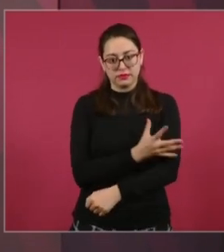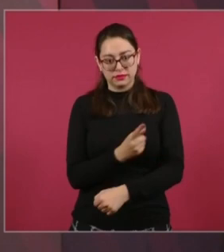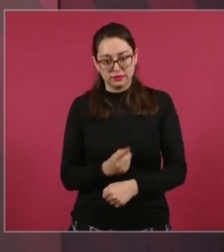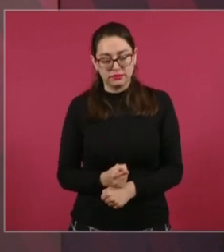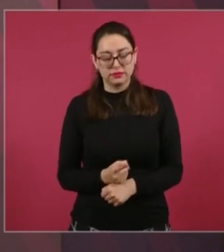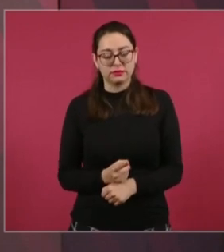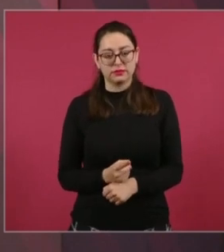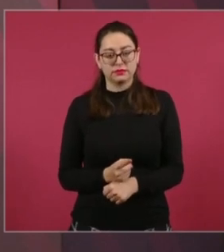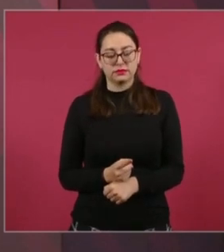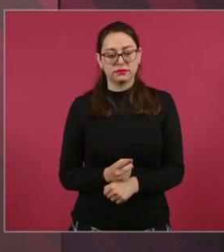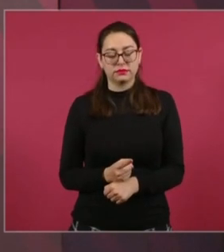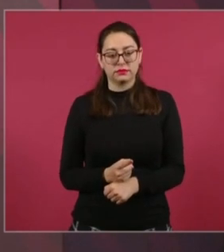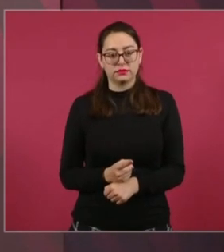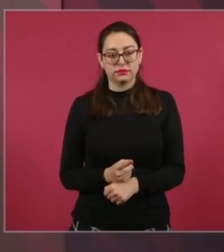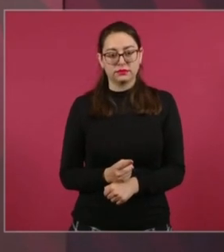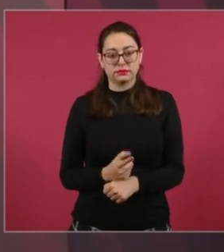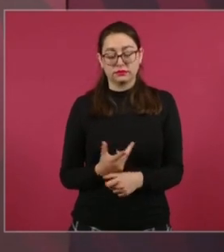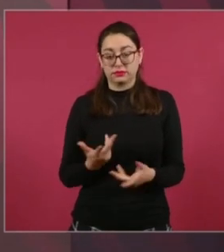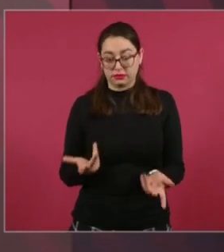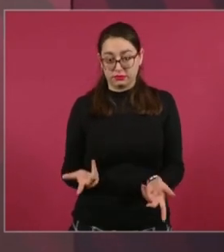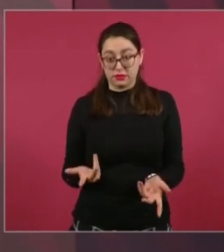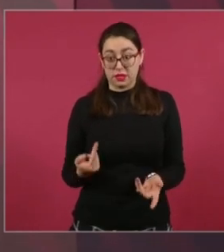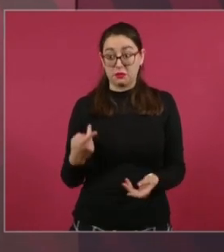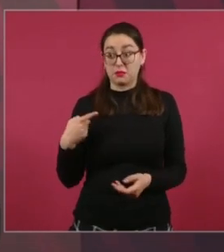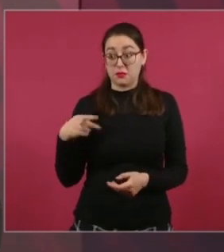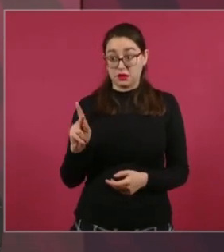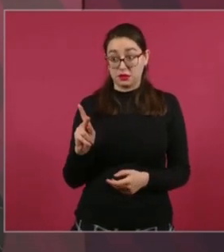sería